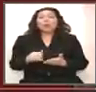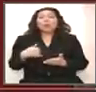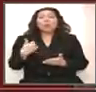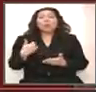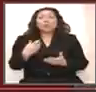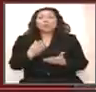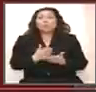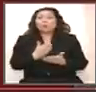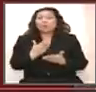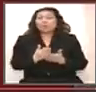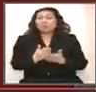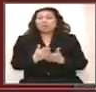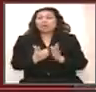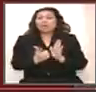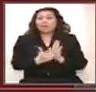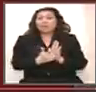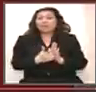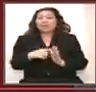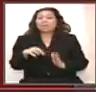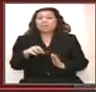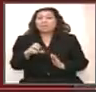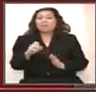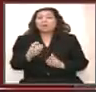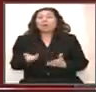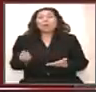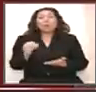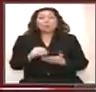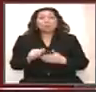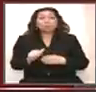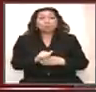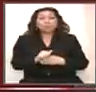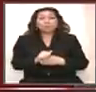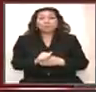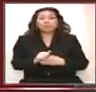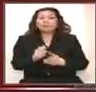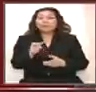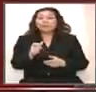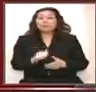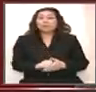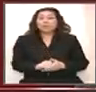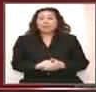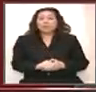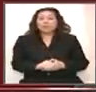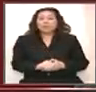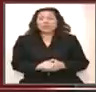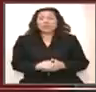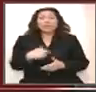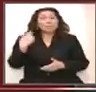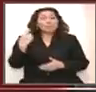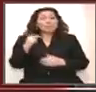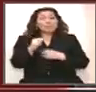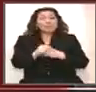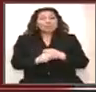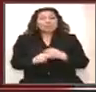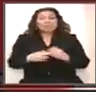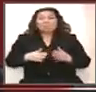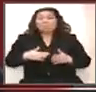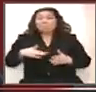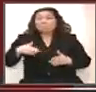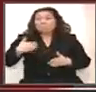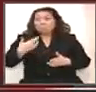adolescente en conflicto con la ley penal y lograr la reparación de la víctima. La Política Nacional